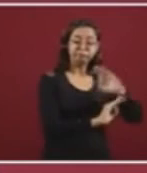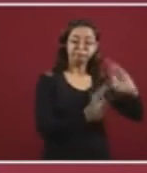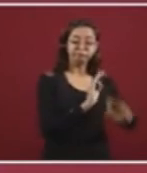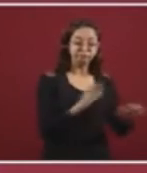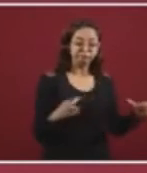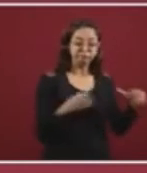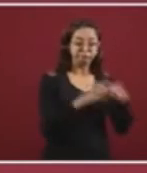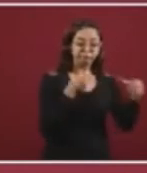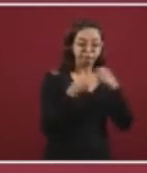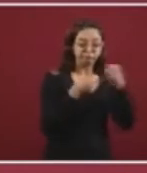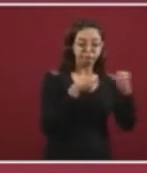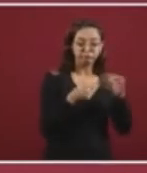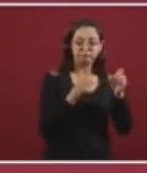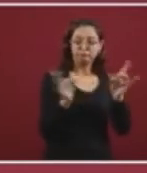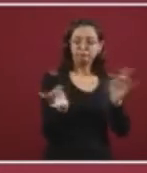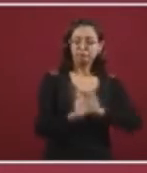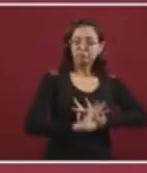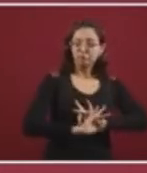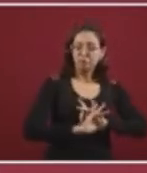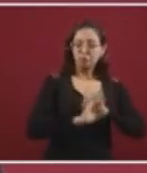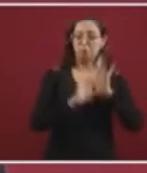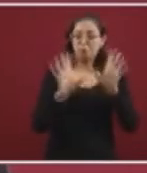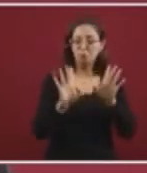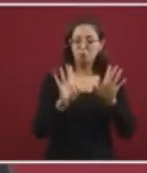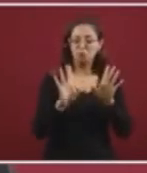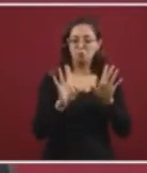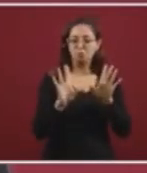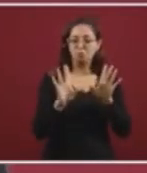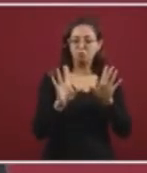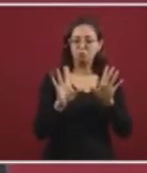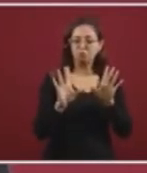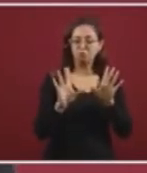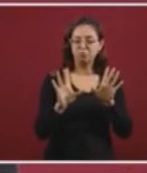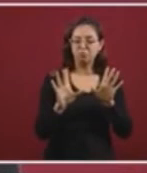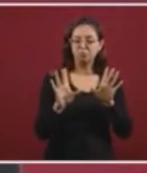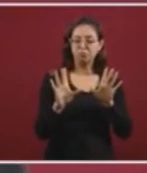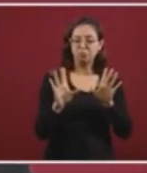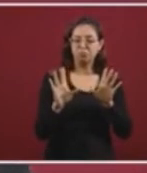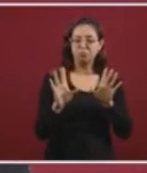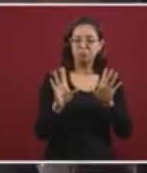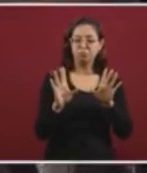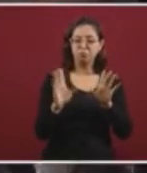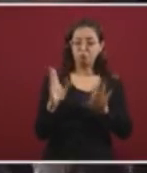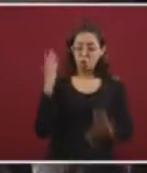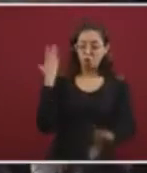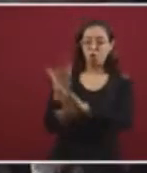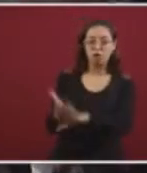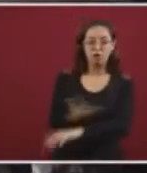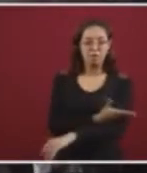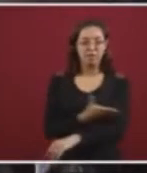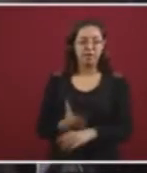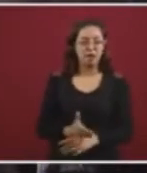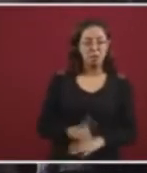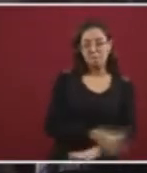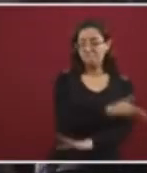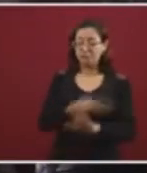se desató, se soltó en contra de Madero, y